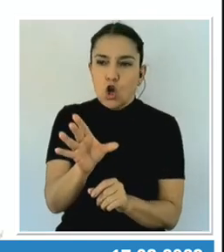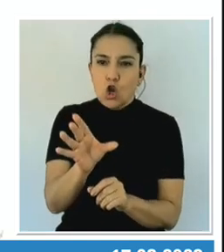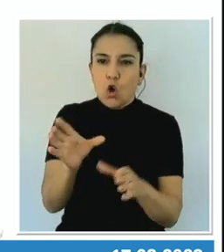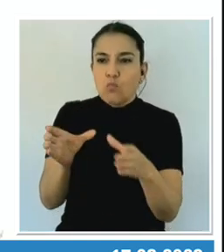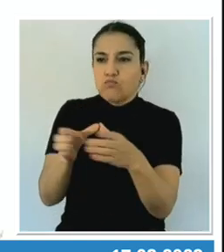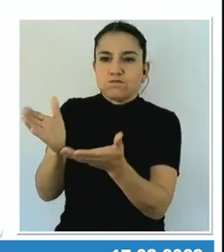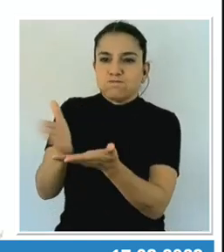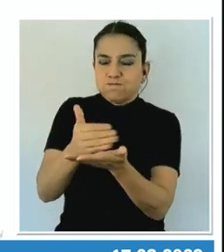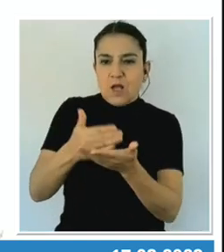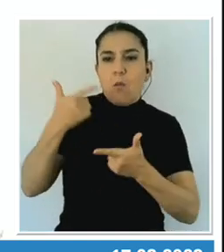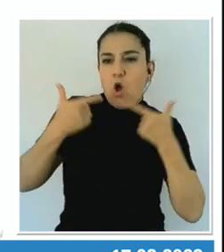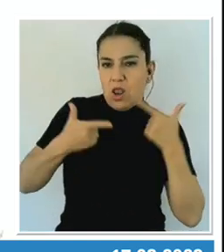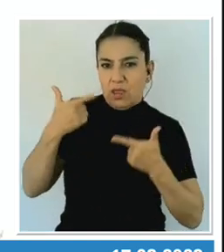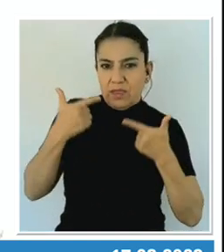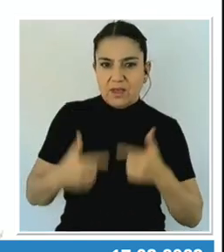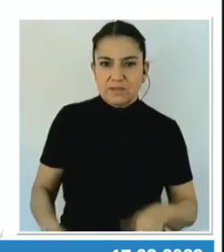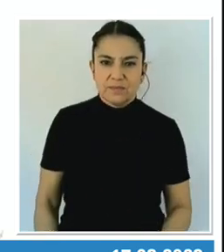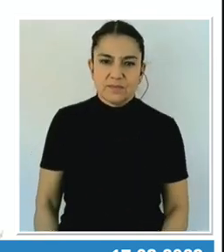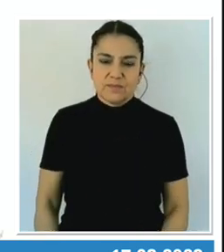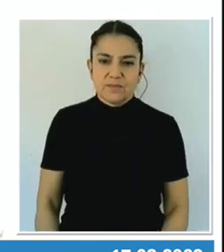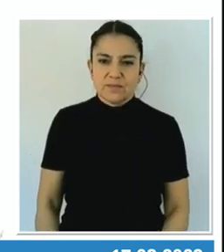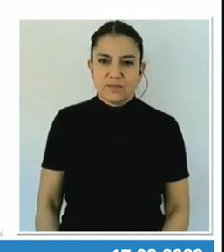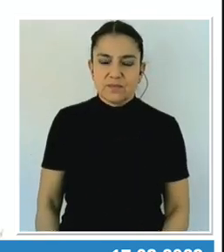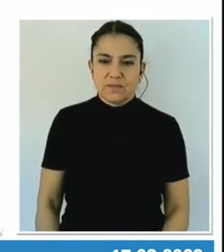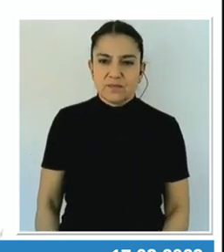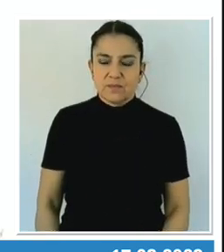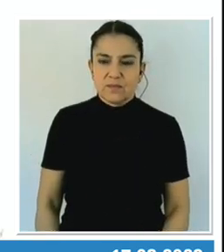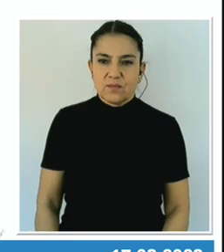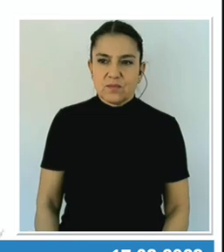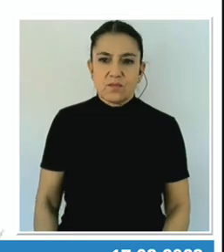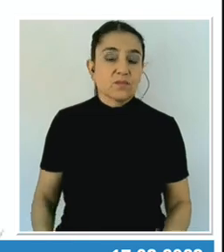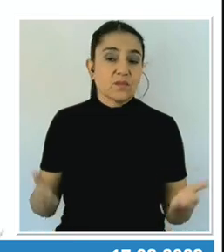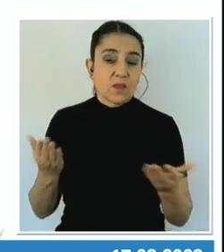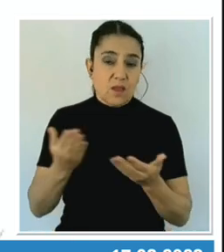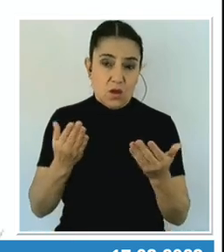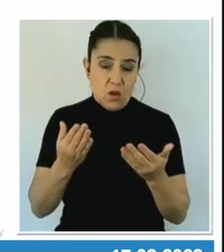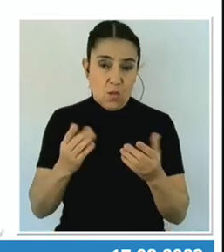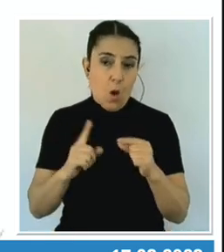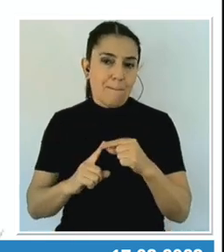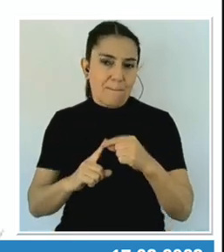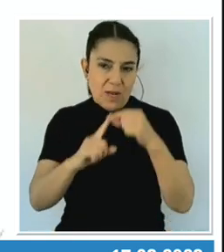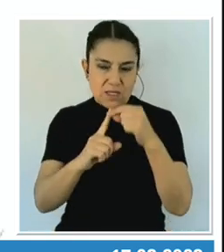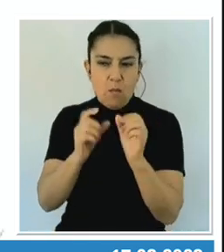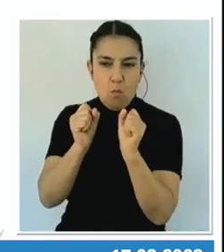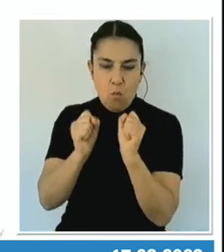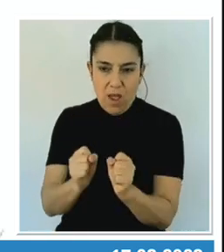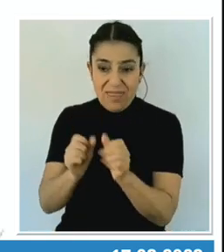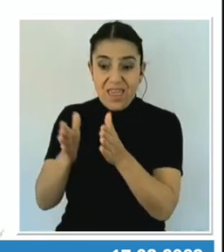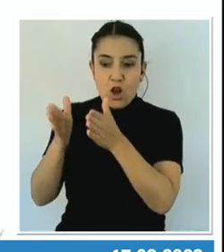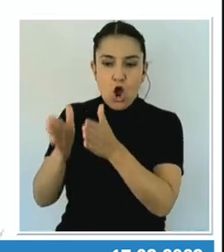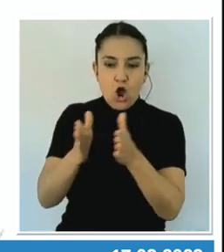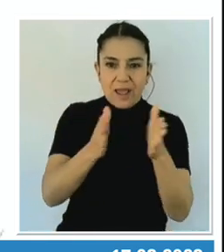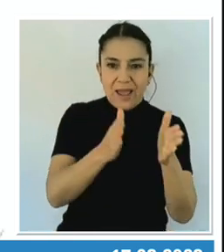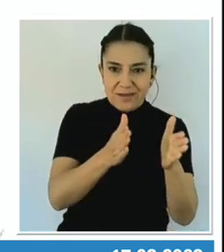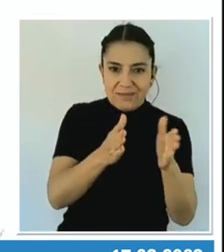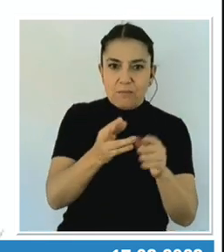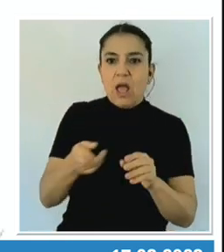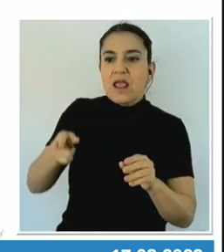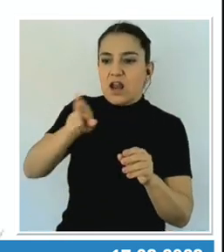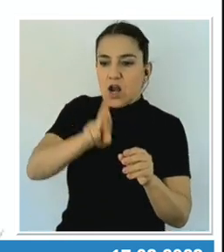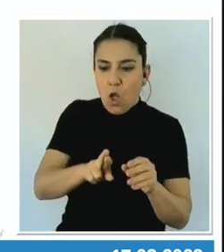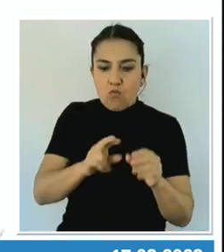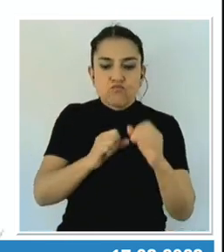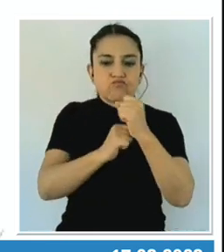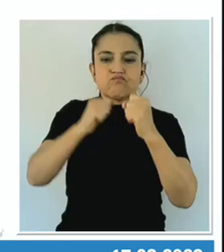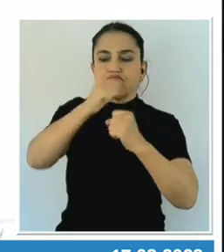política. Como los principios pueden organizar y reorganizar la estructura política,